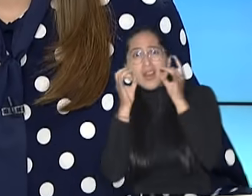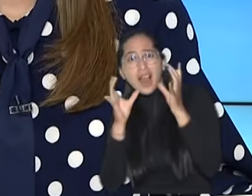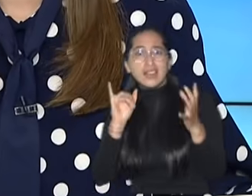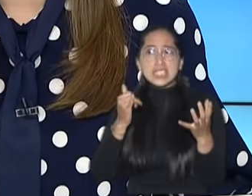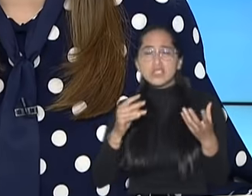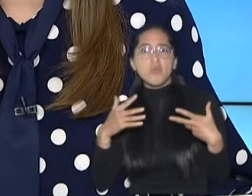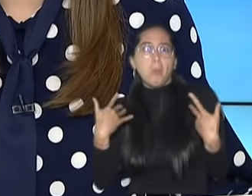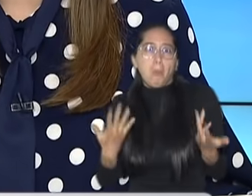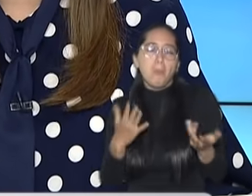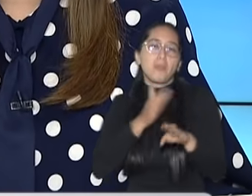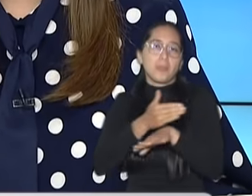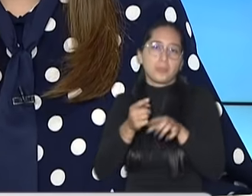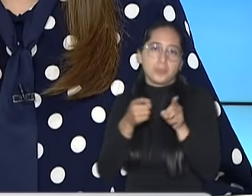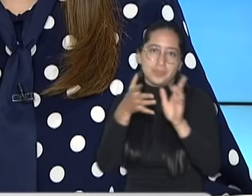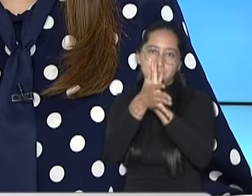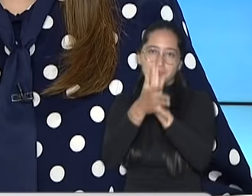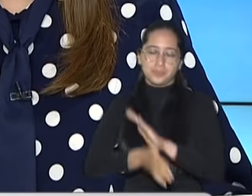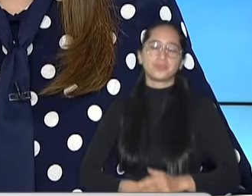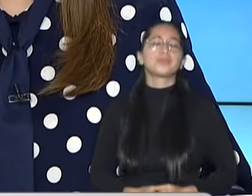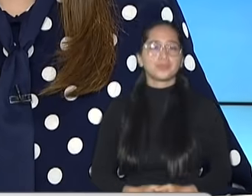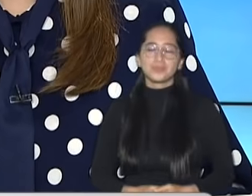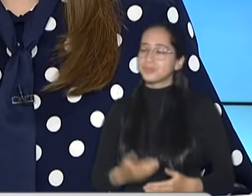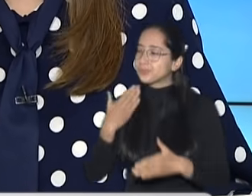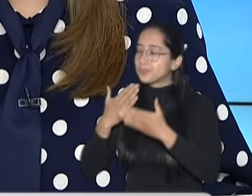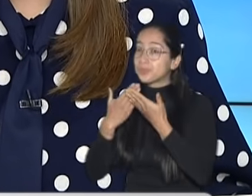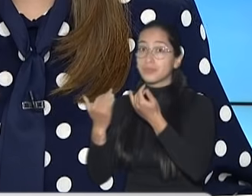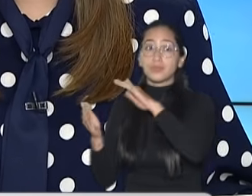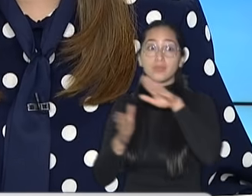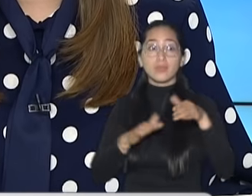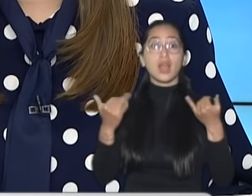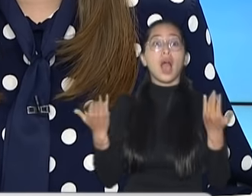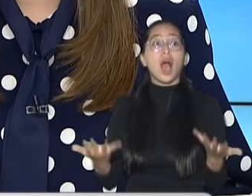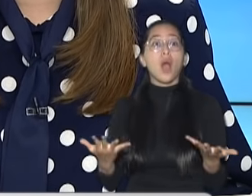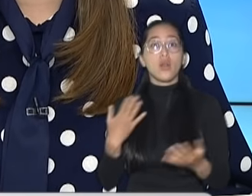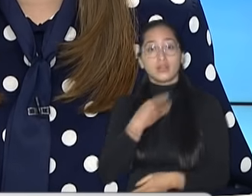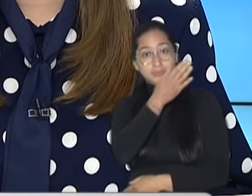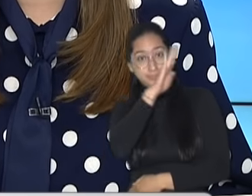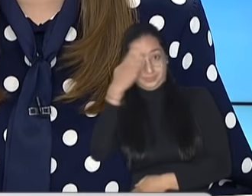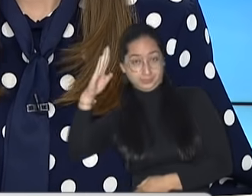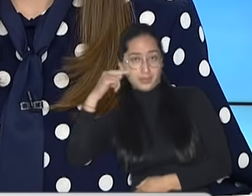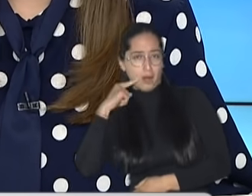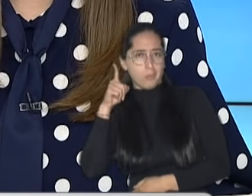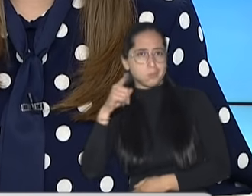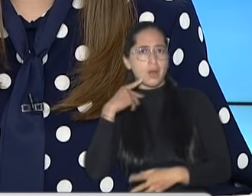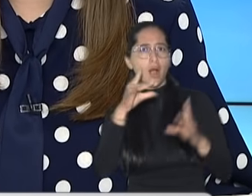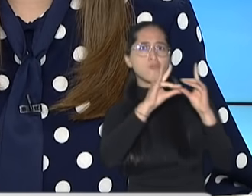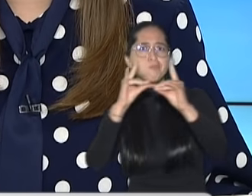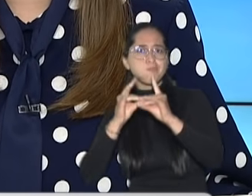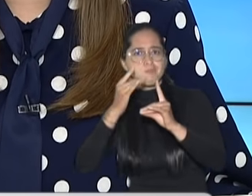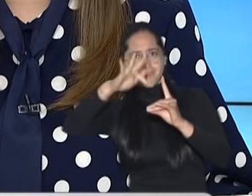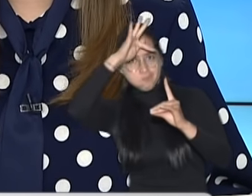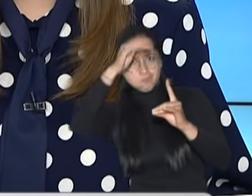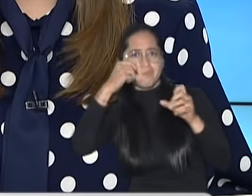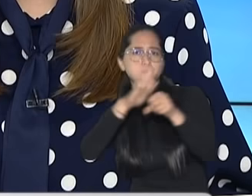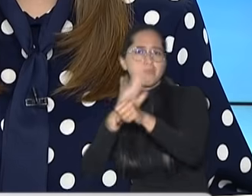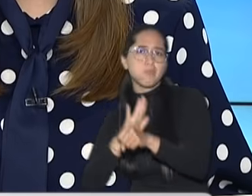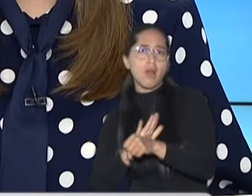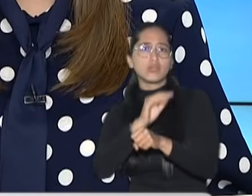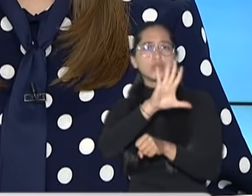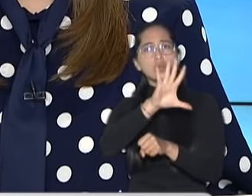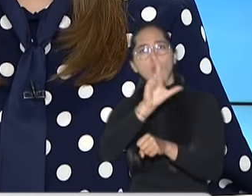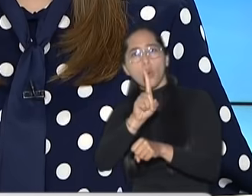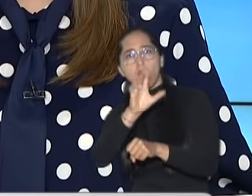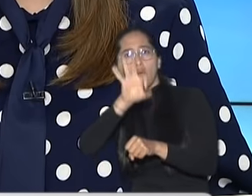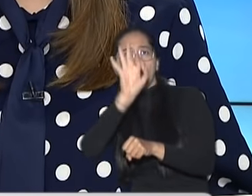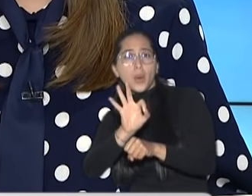gracias. Aunque en Barranquilla la ocupación de las UCI apenas alcanza el 59%, la gobernación del Atlántico pidió a los